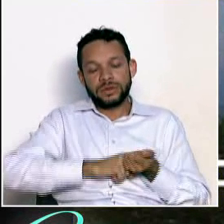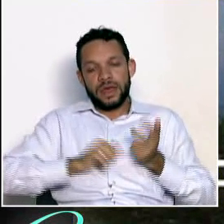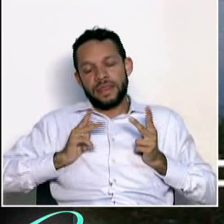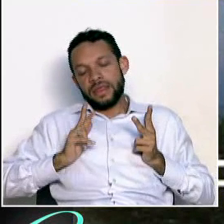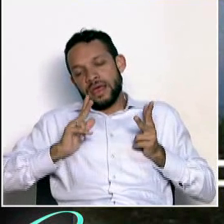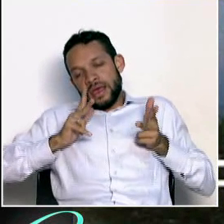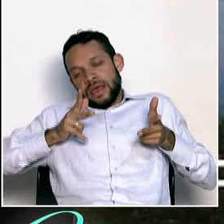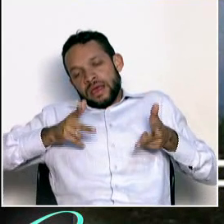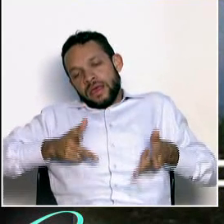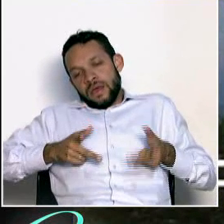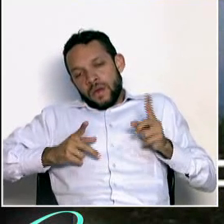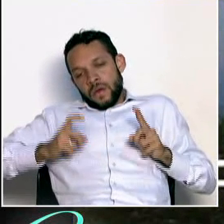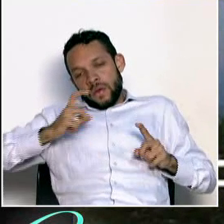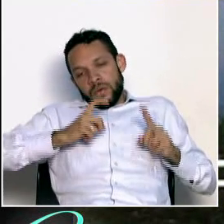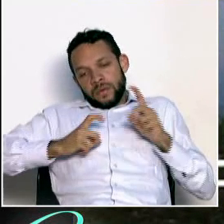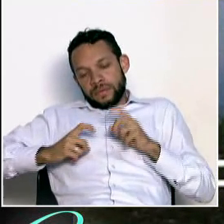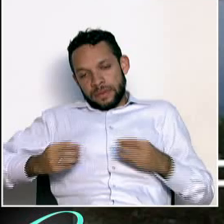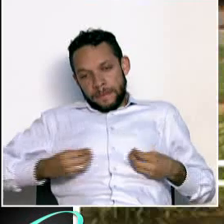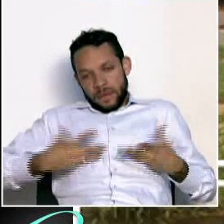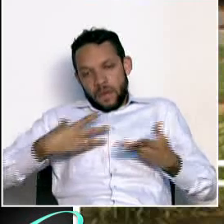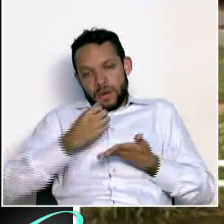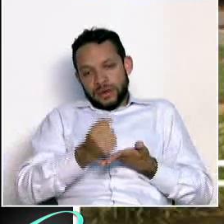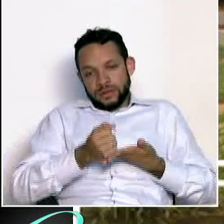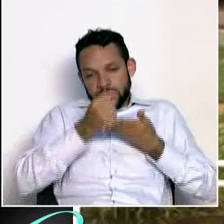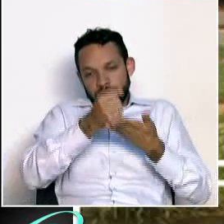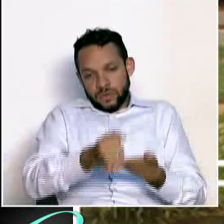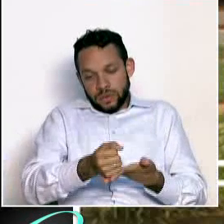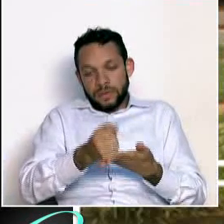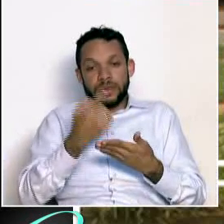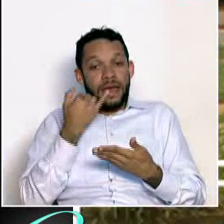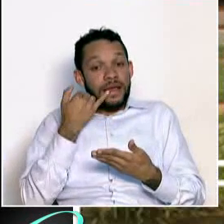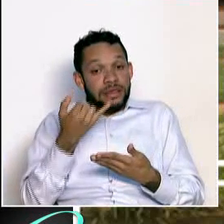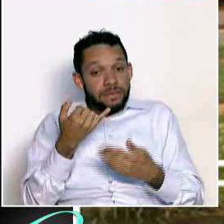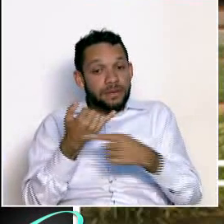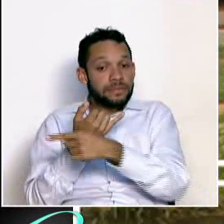descanso y de reencuentro con la vida. Fumbayú,